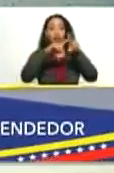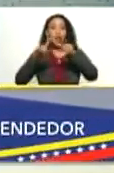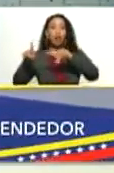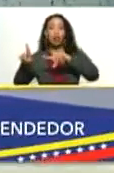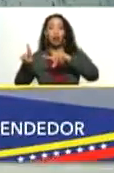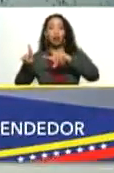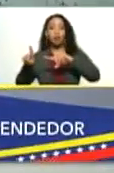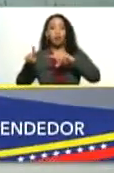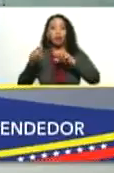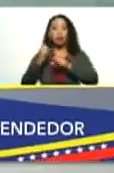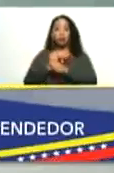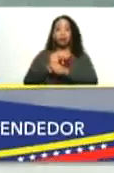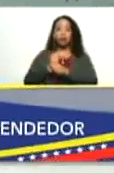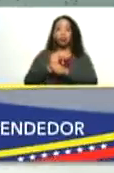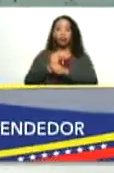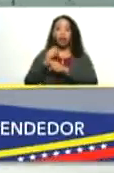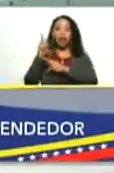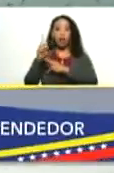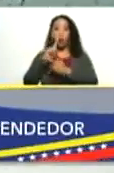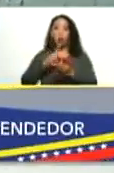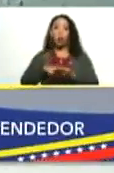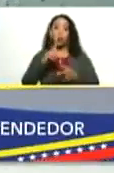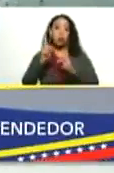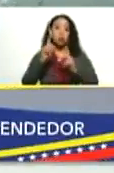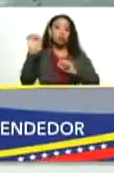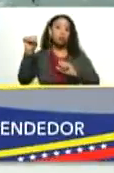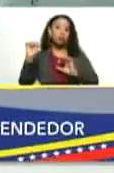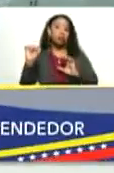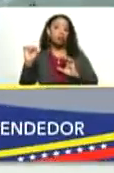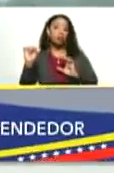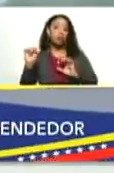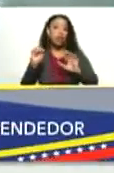con una expectativa, la expectativa se cumplió. El